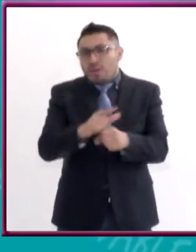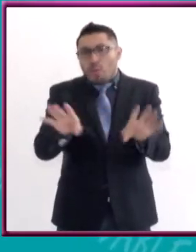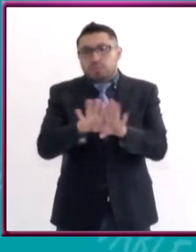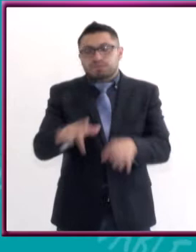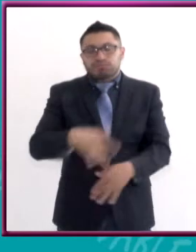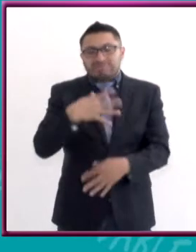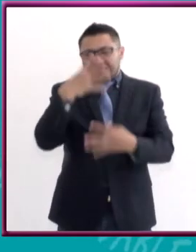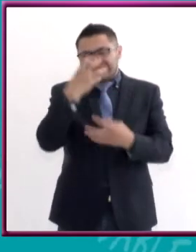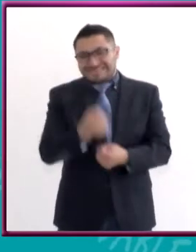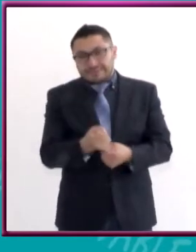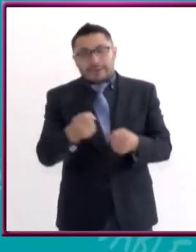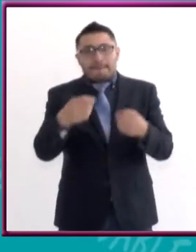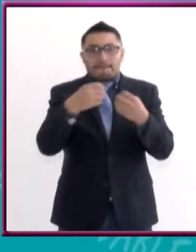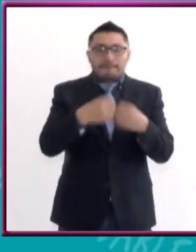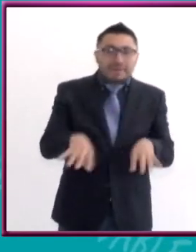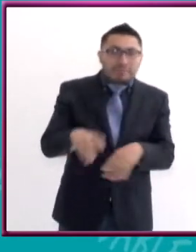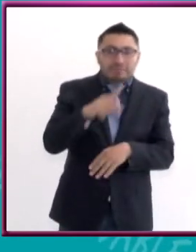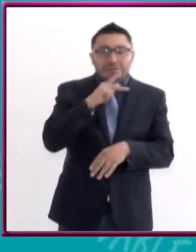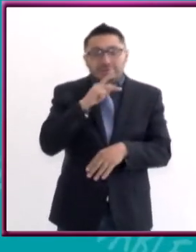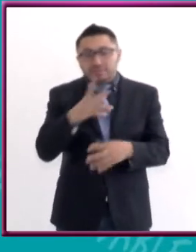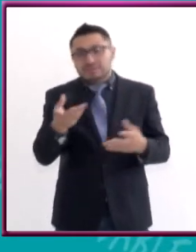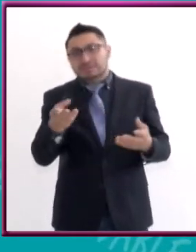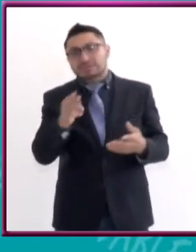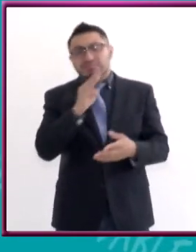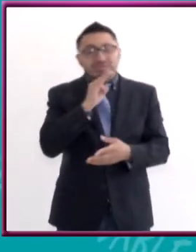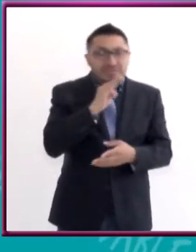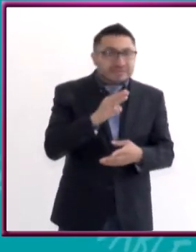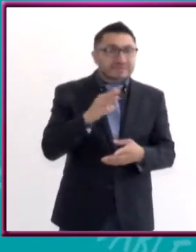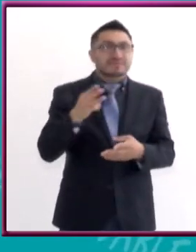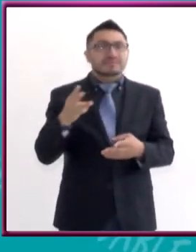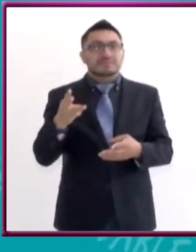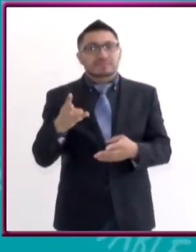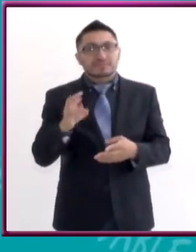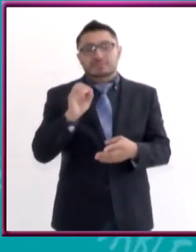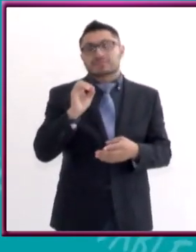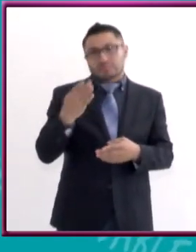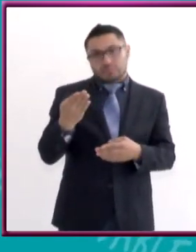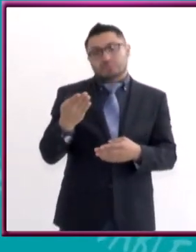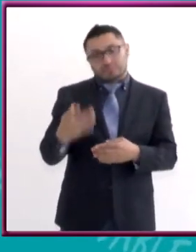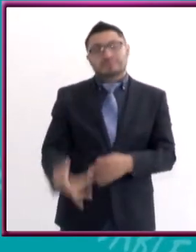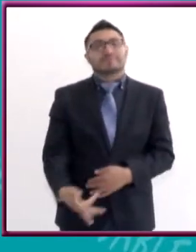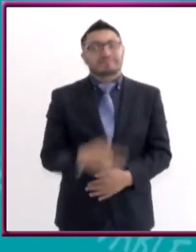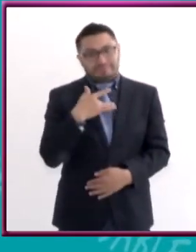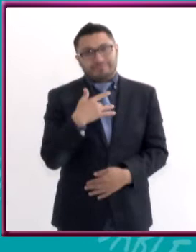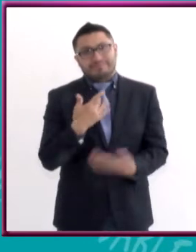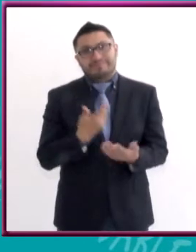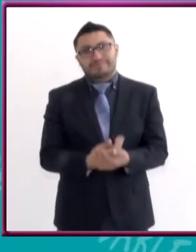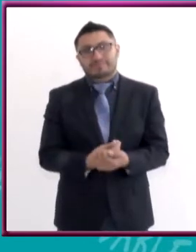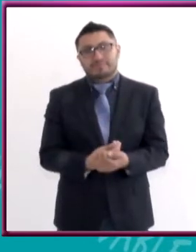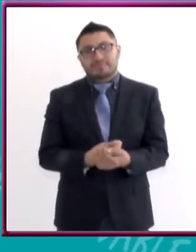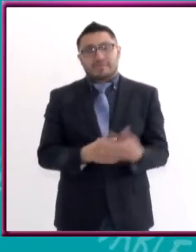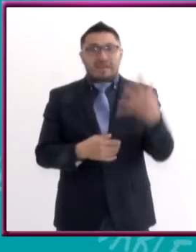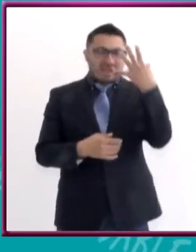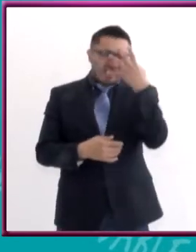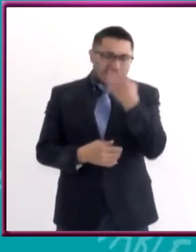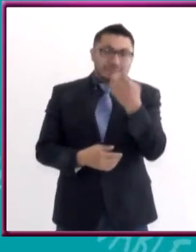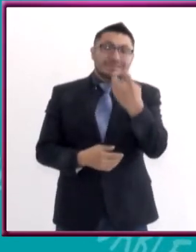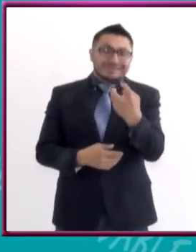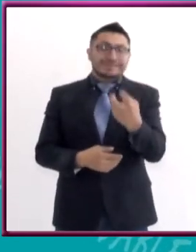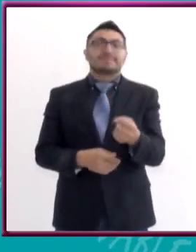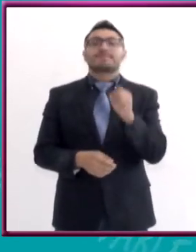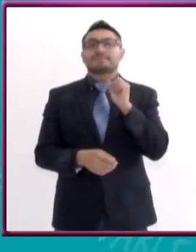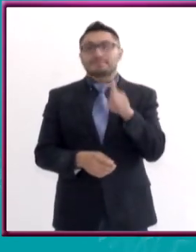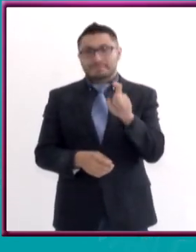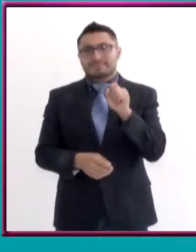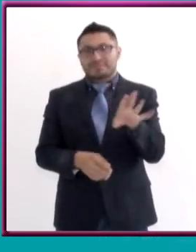sienten tristeza cuando pierden a sus papás o a su madre, obviamente sienten tristeza ante eso,